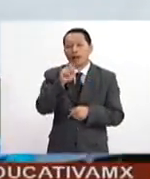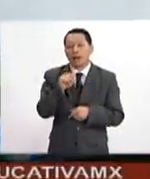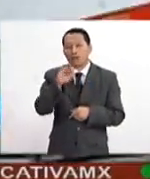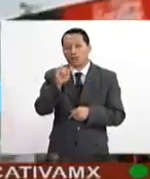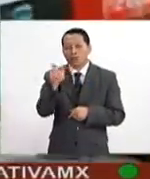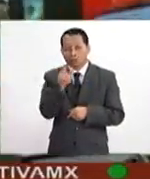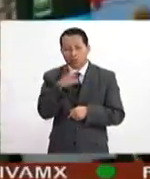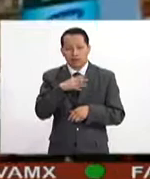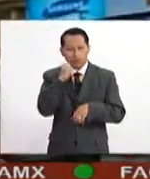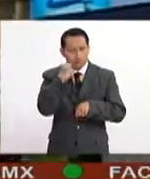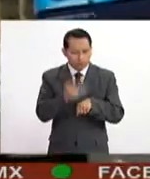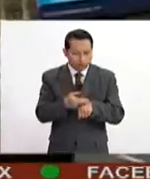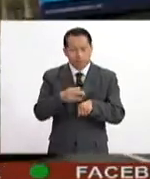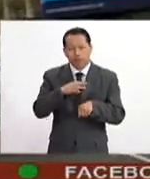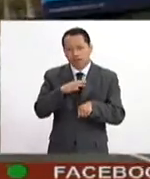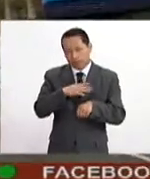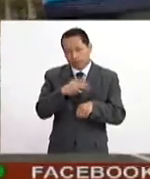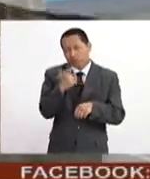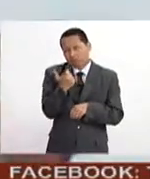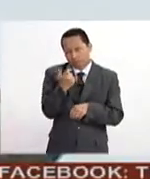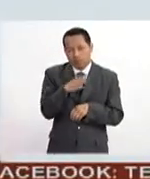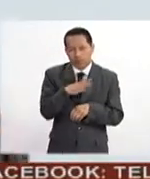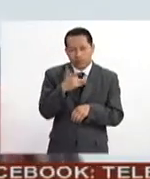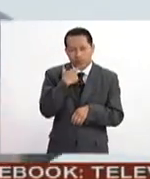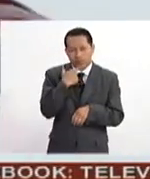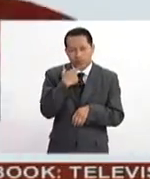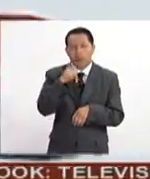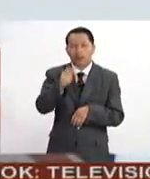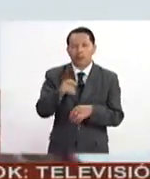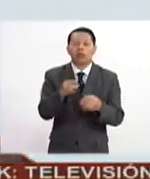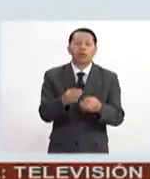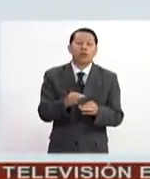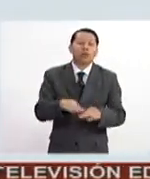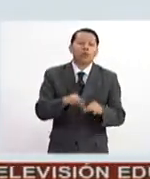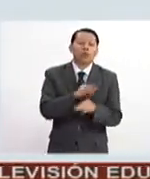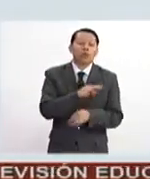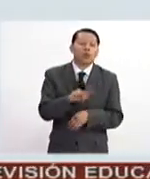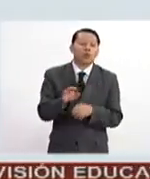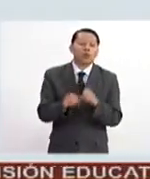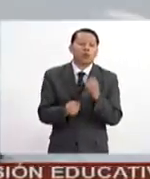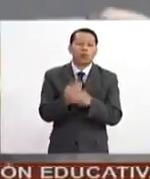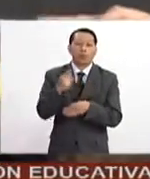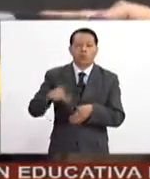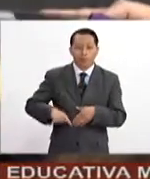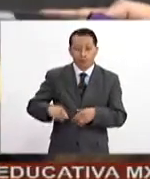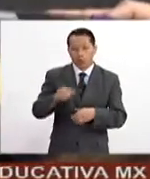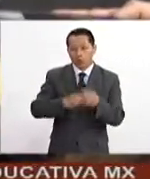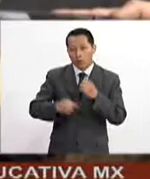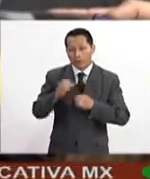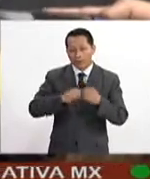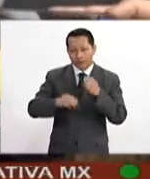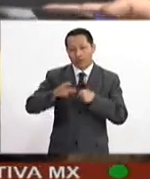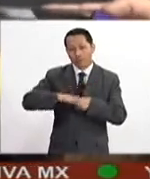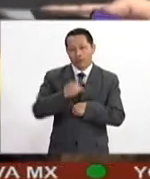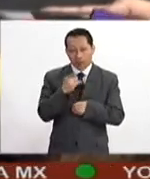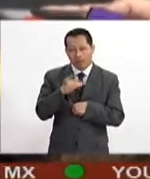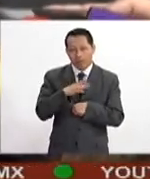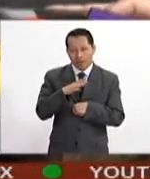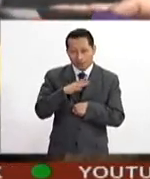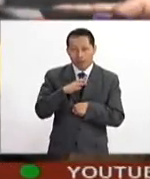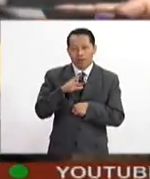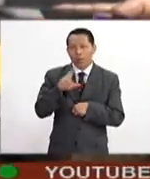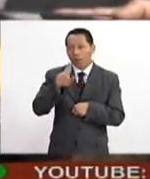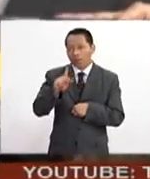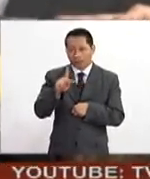secretario de Comercio Internacional británico. Analizarán la posibilidad de generar un nuevo gobierno comercial ante la salida del